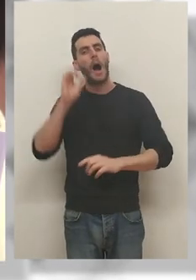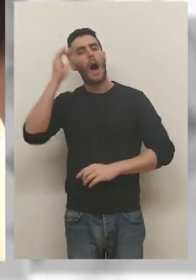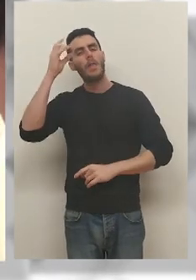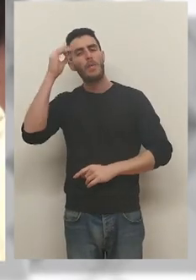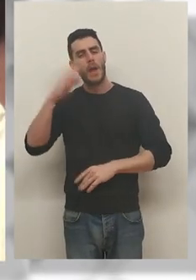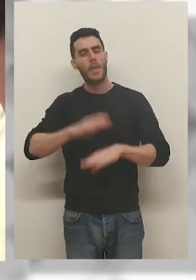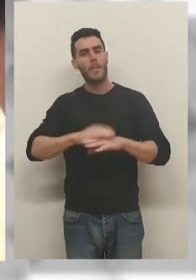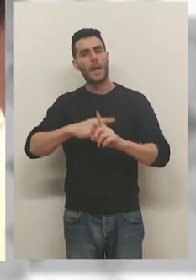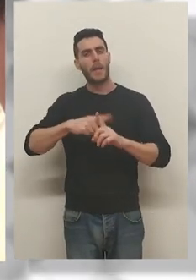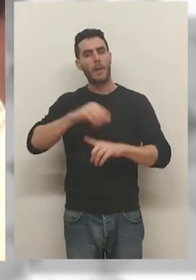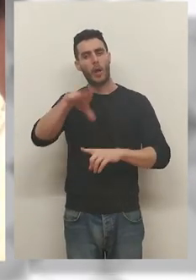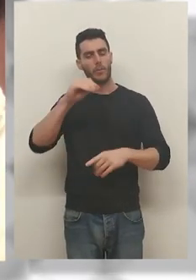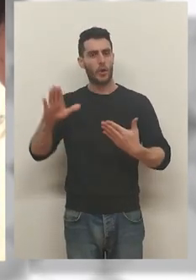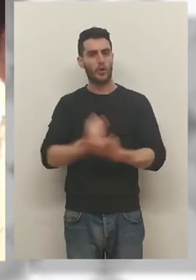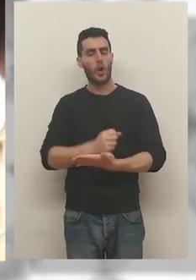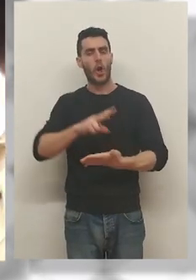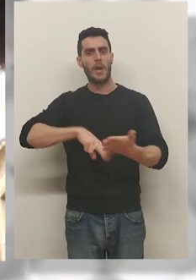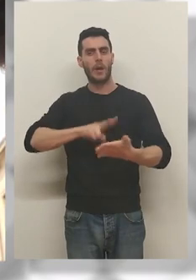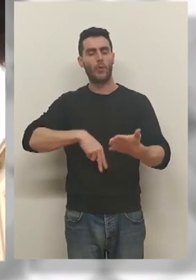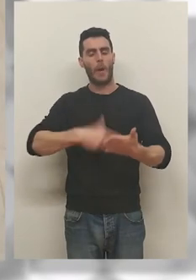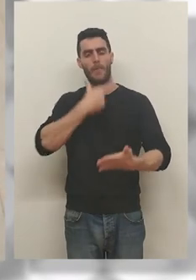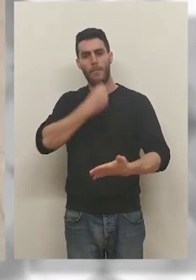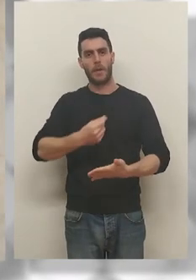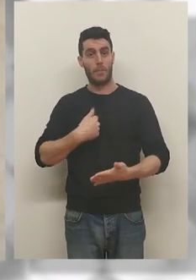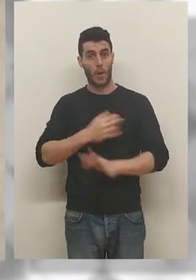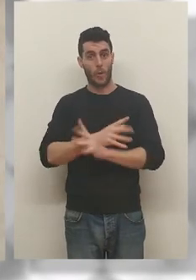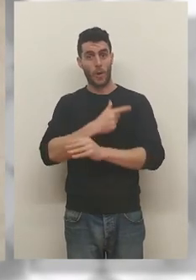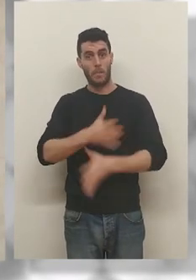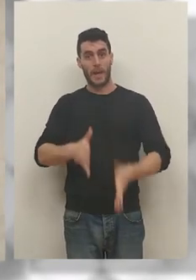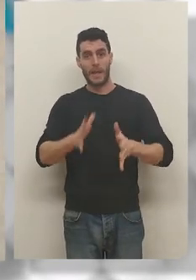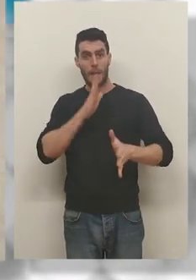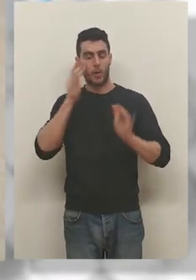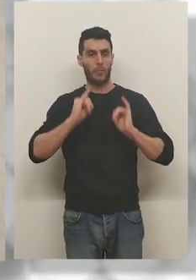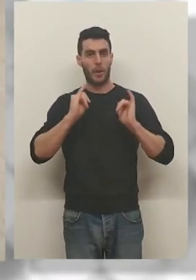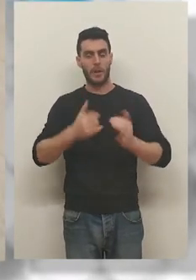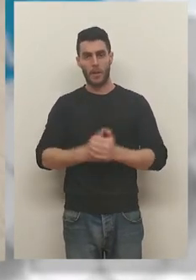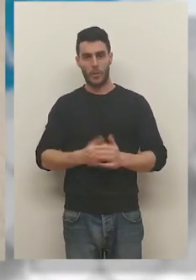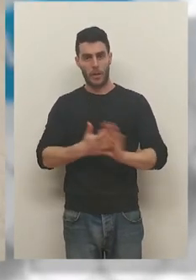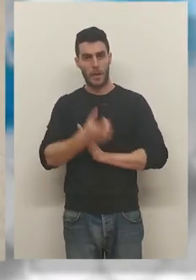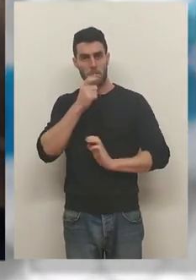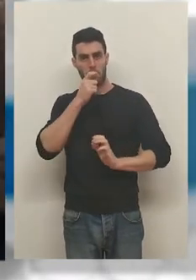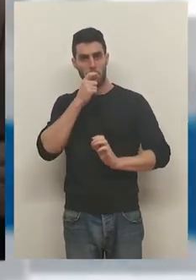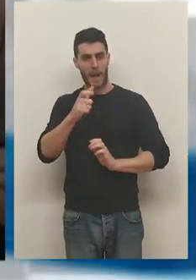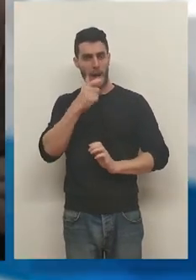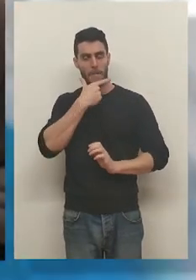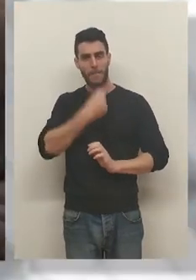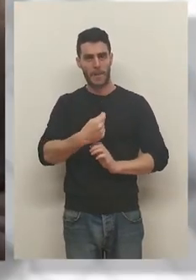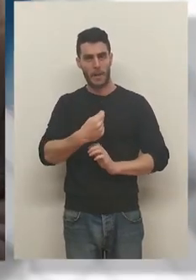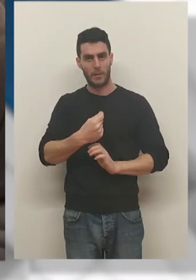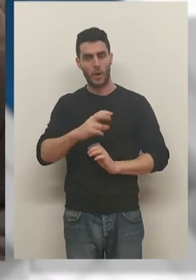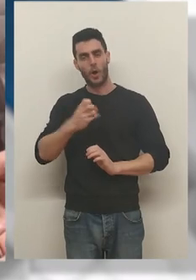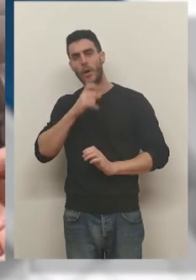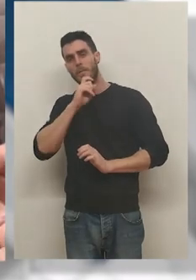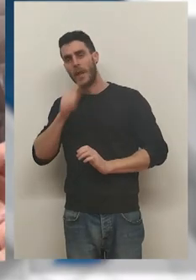a cinco niveles de comprensión todos ellos en lectura fácil y a mí me encanta este juego porque es muy divertido hay palabras más fáciles